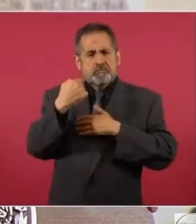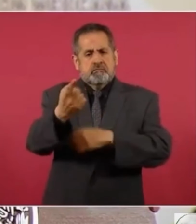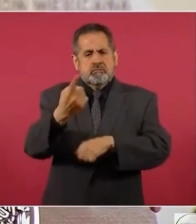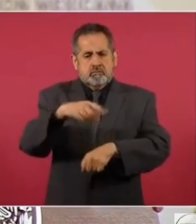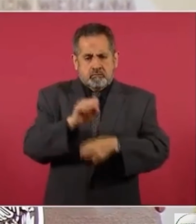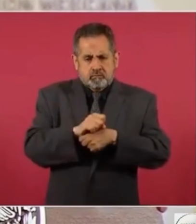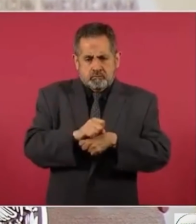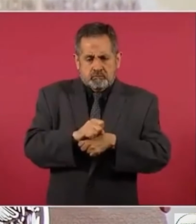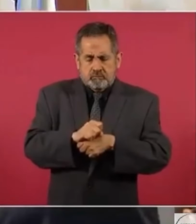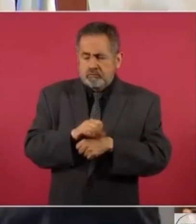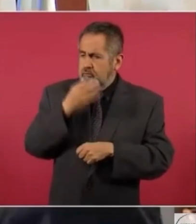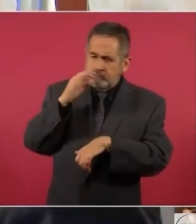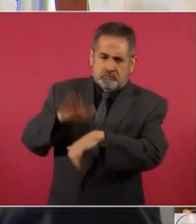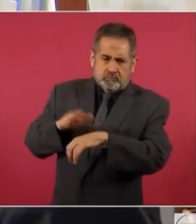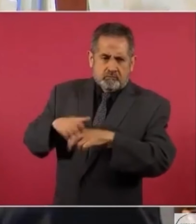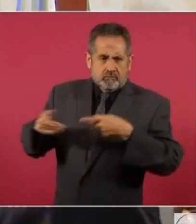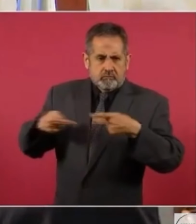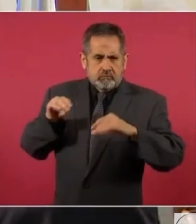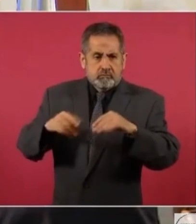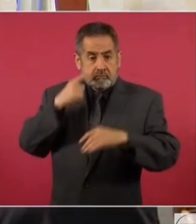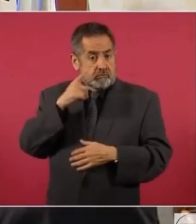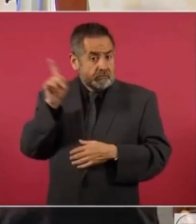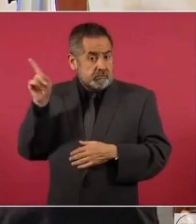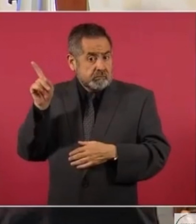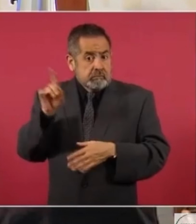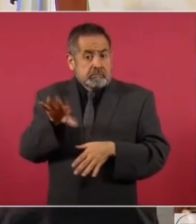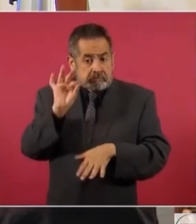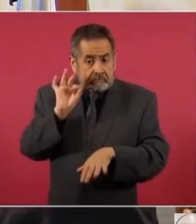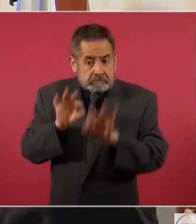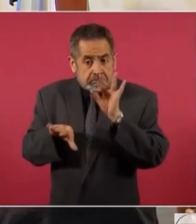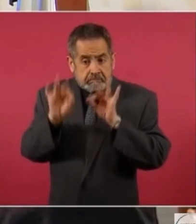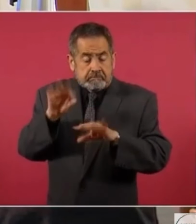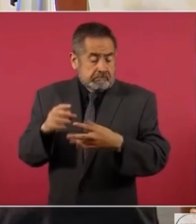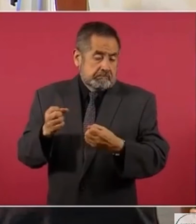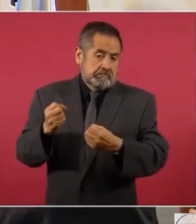se preparen. Pero mire, todo lo que hemos recuperado.